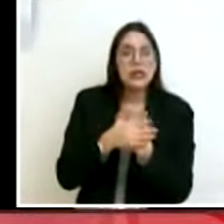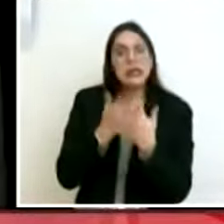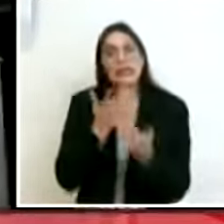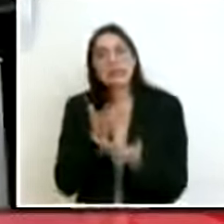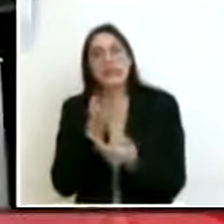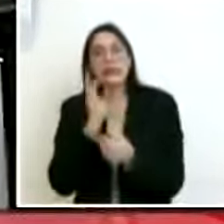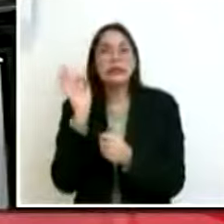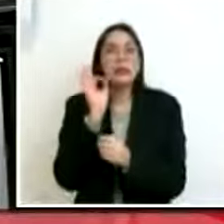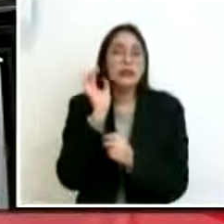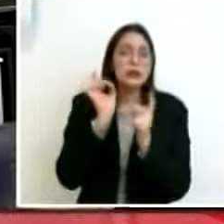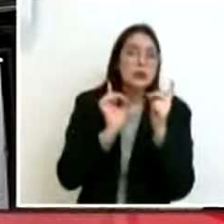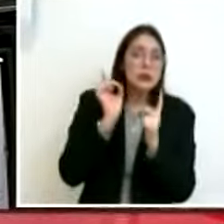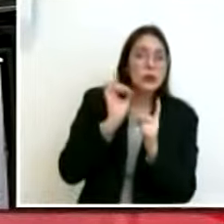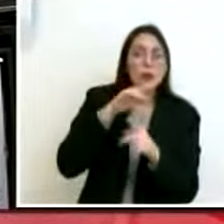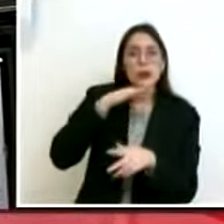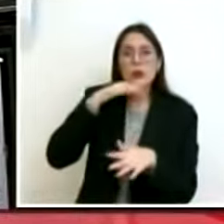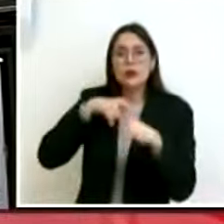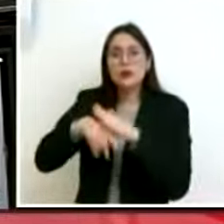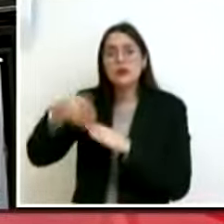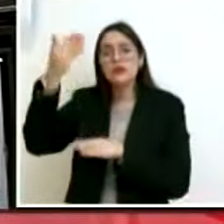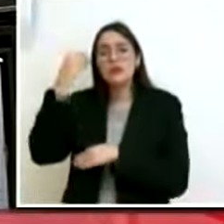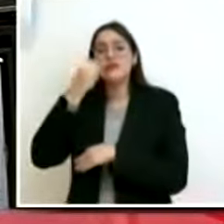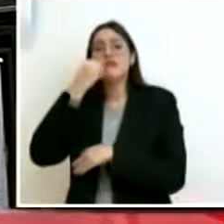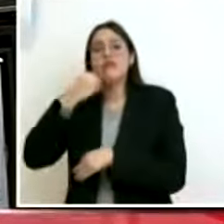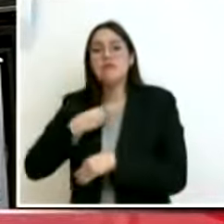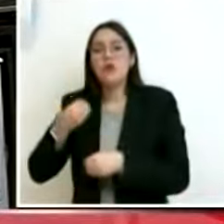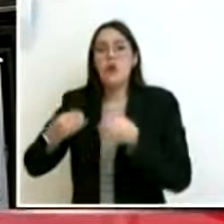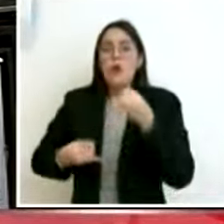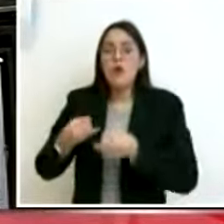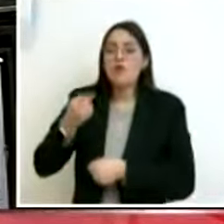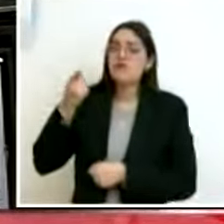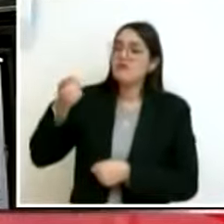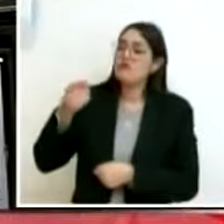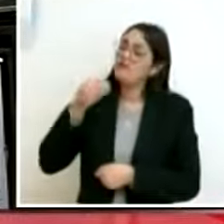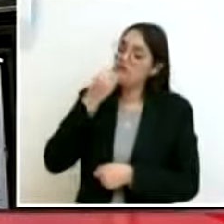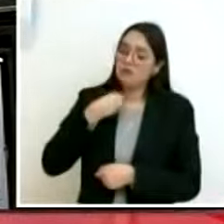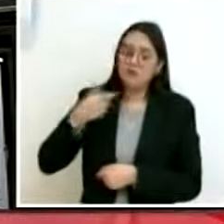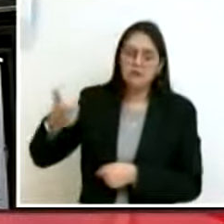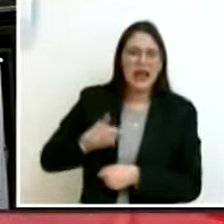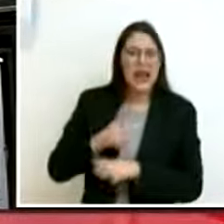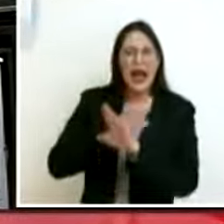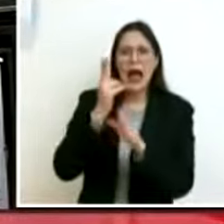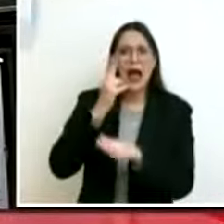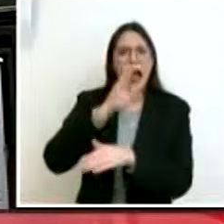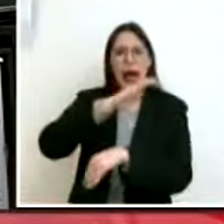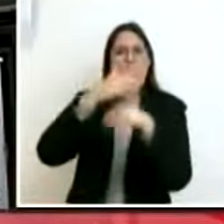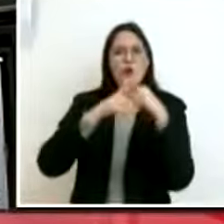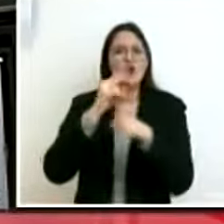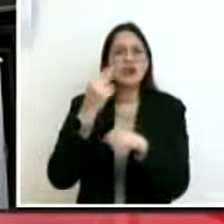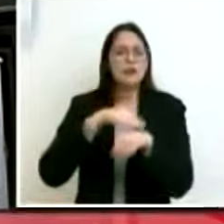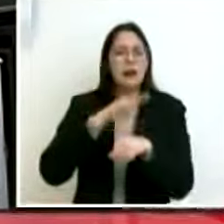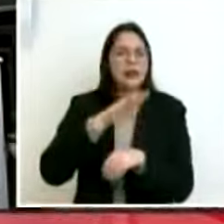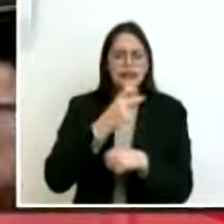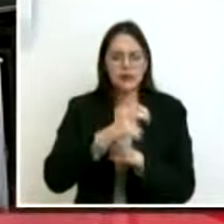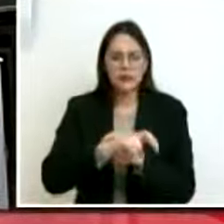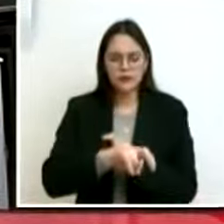de la corrupción de la que han sido objeto de jueces año tras año.